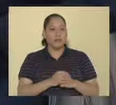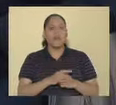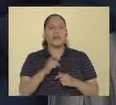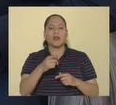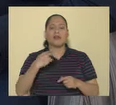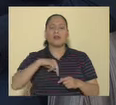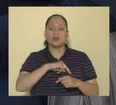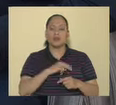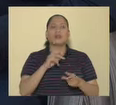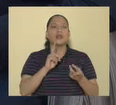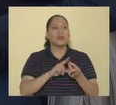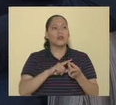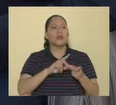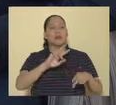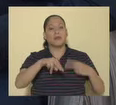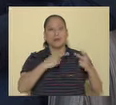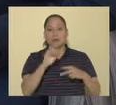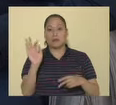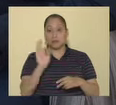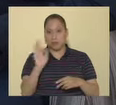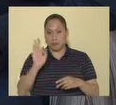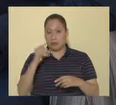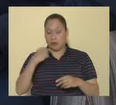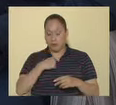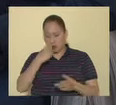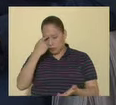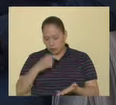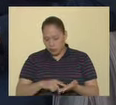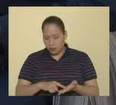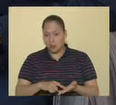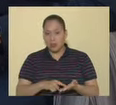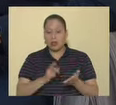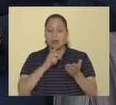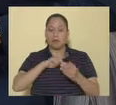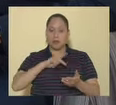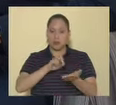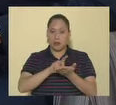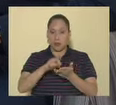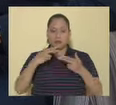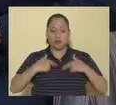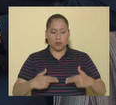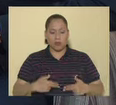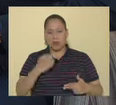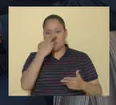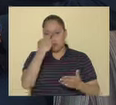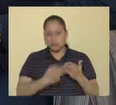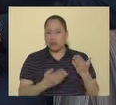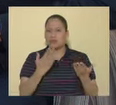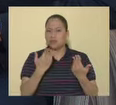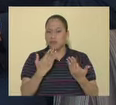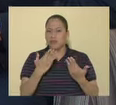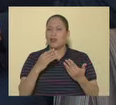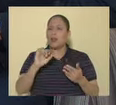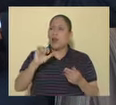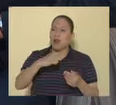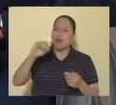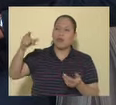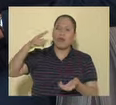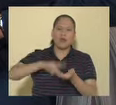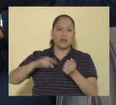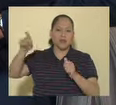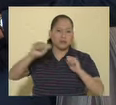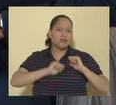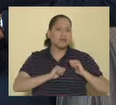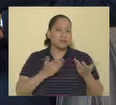dónde podemos acudir si creemos que nuestros derechos humanos han sido vulnerados por parte de algún miembro de las